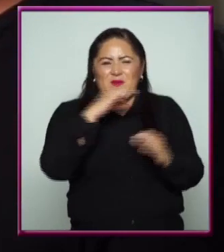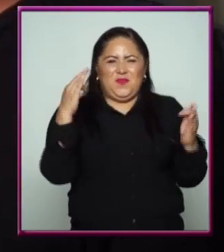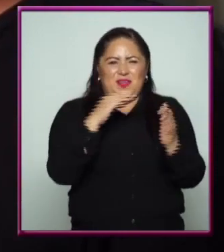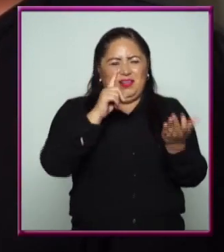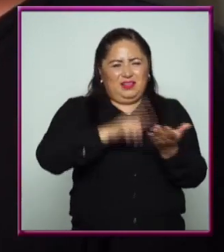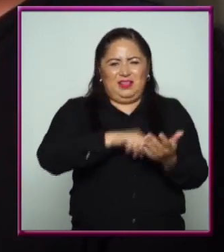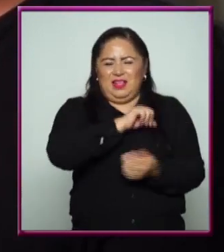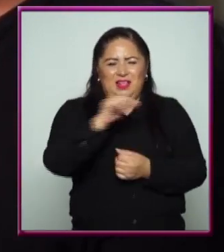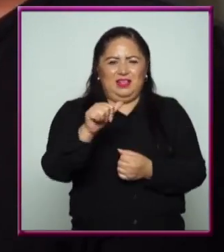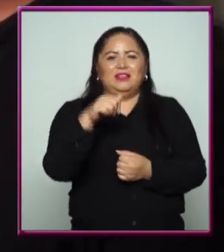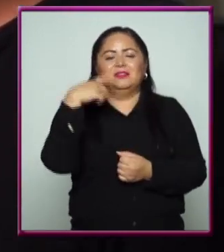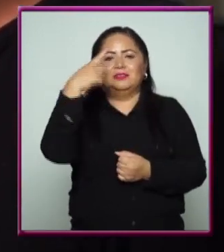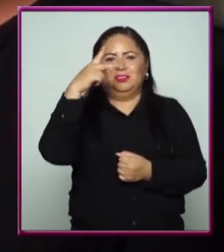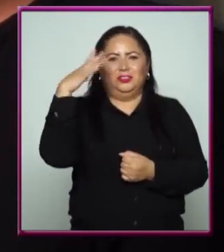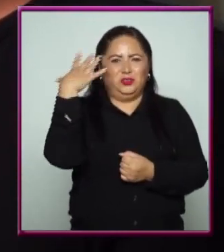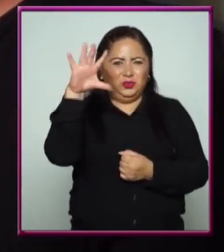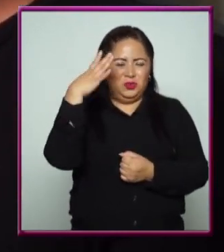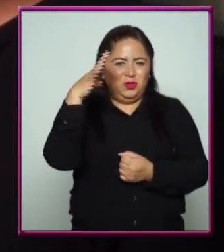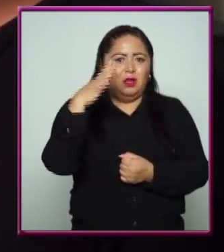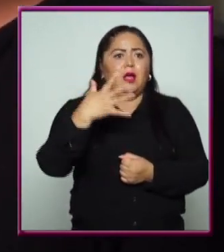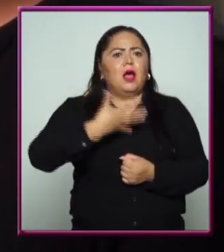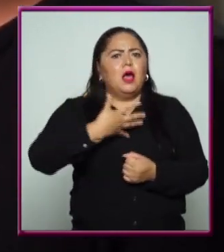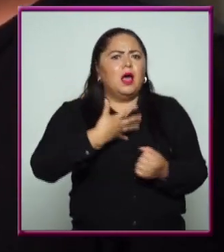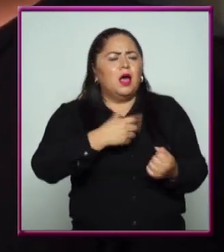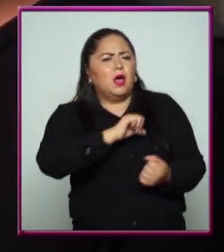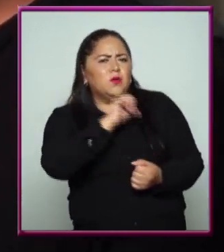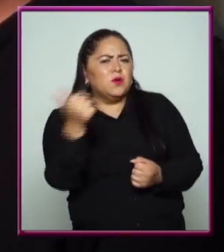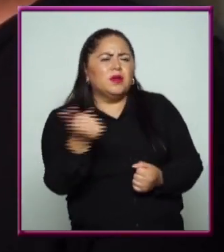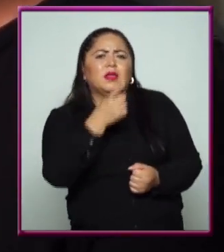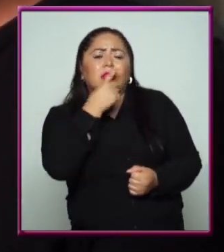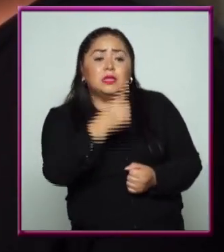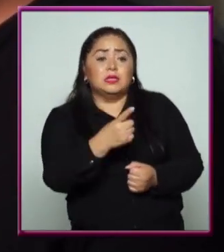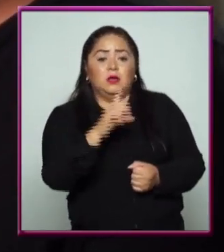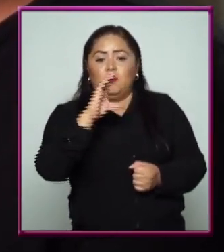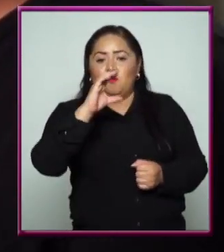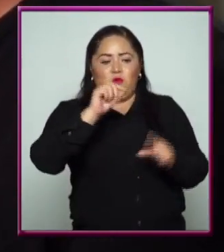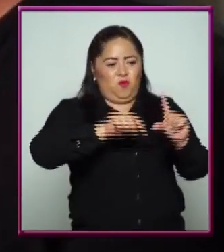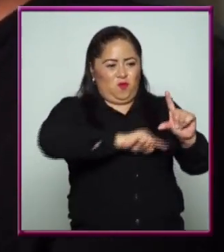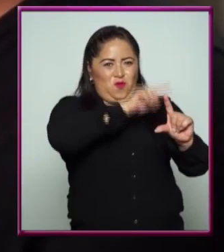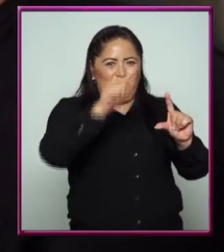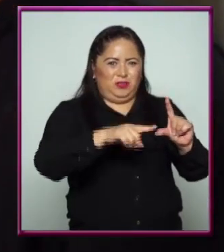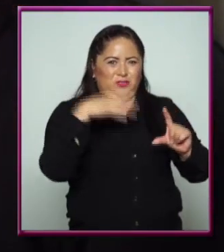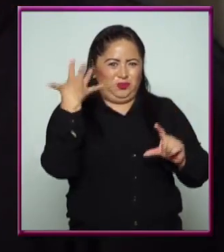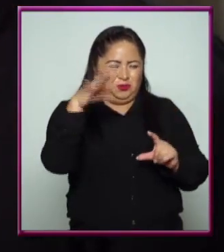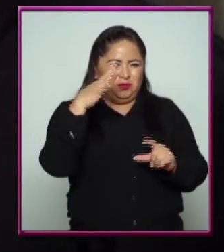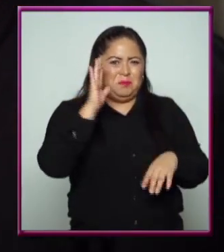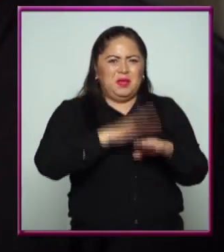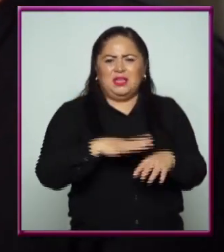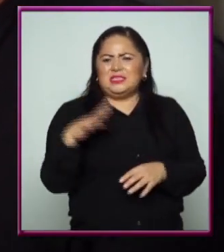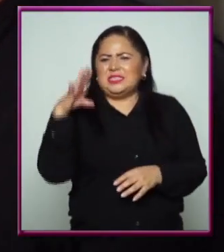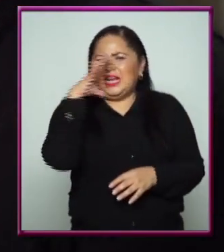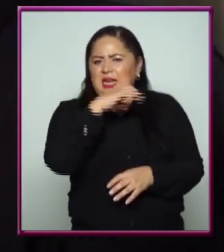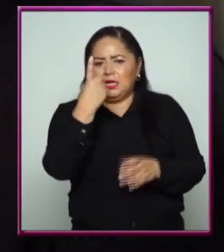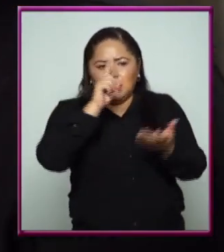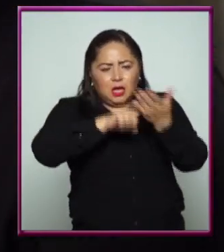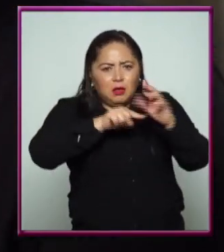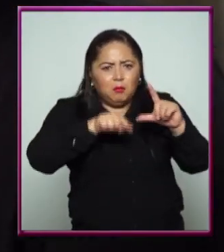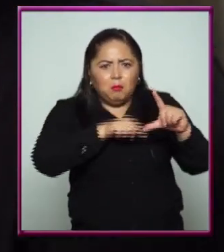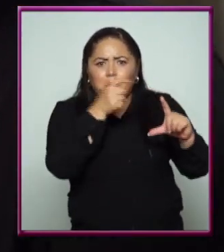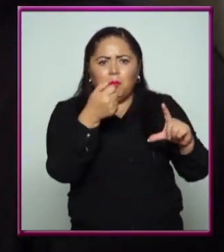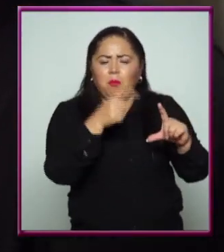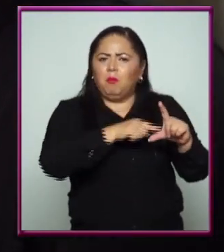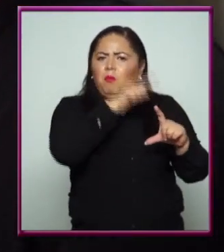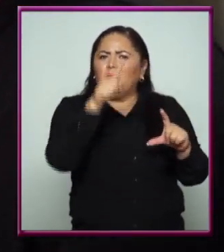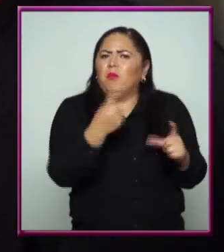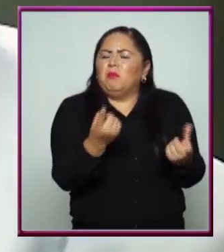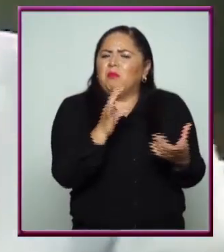de las secciones del Sol, hay algunas hipótesis que dicen que ¿por qué la corona es más caliente que la superficie? ¿Qué nos podría